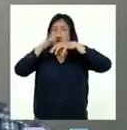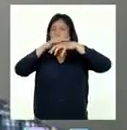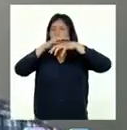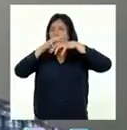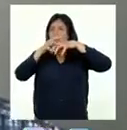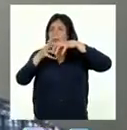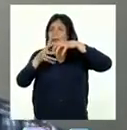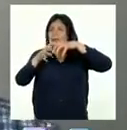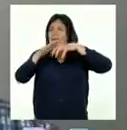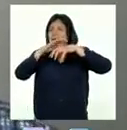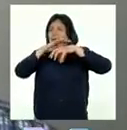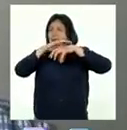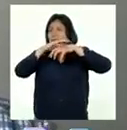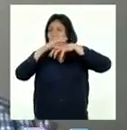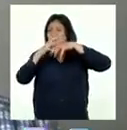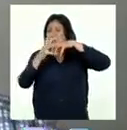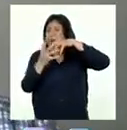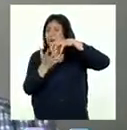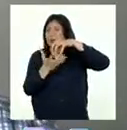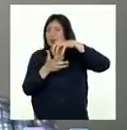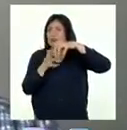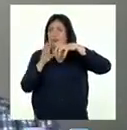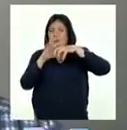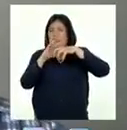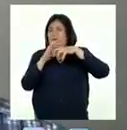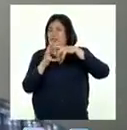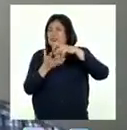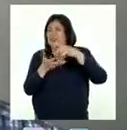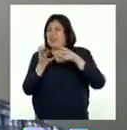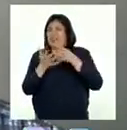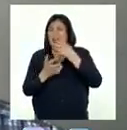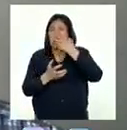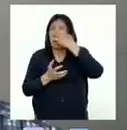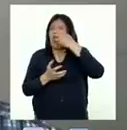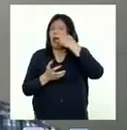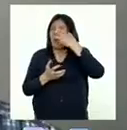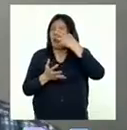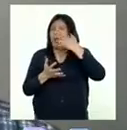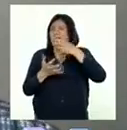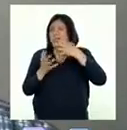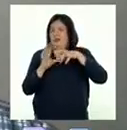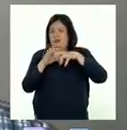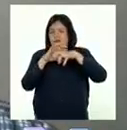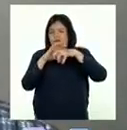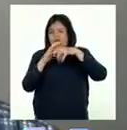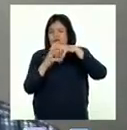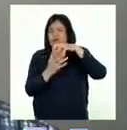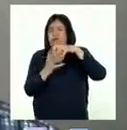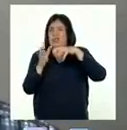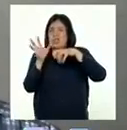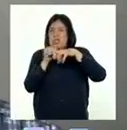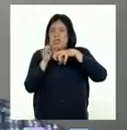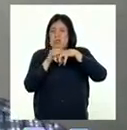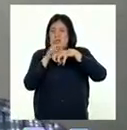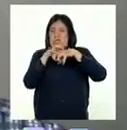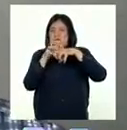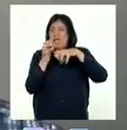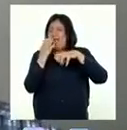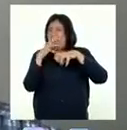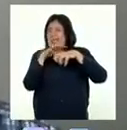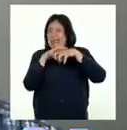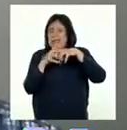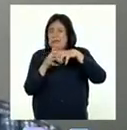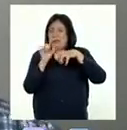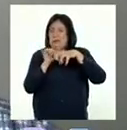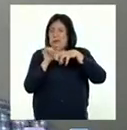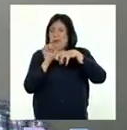una especie de invernadero, atrapando el calor del planeta y reteniéndolo